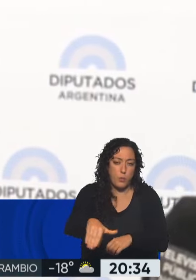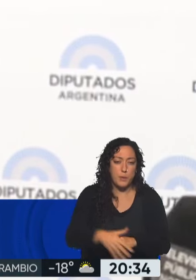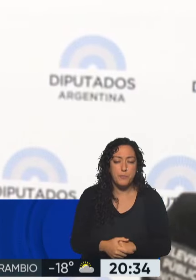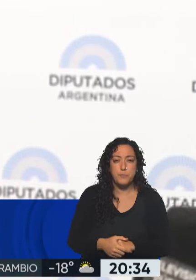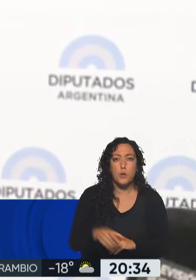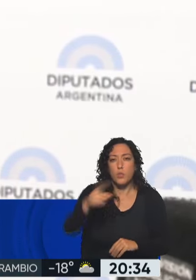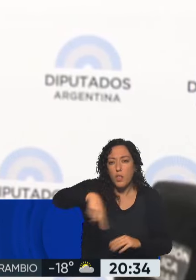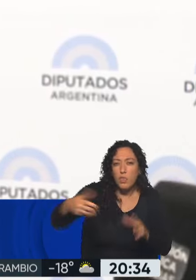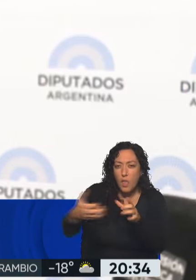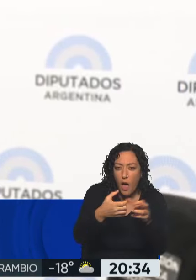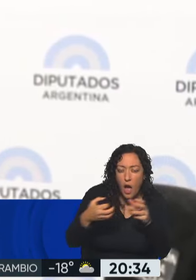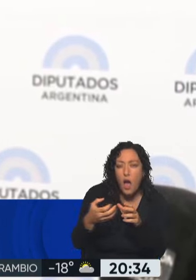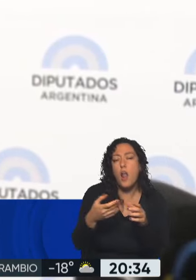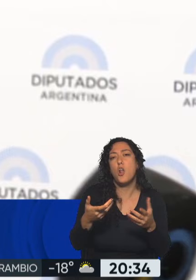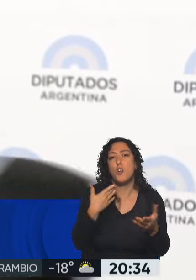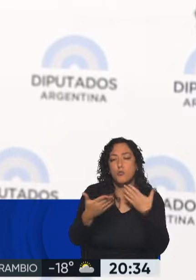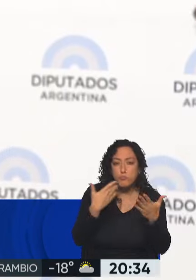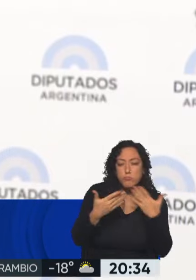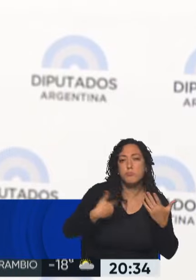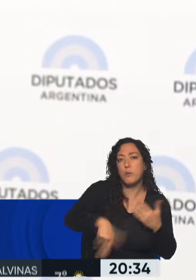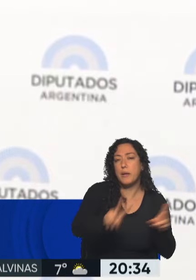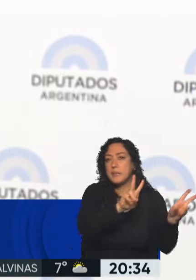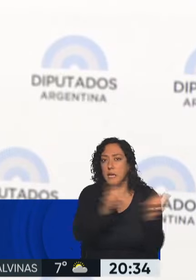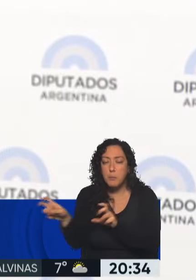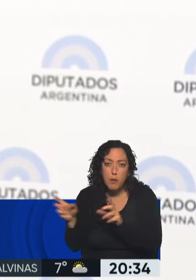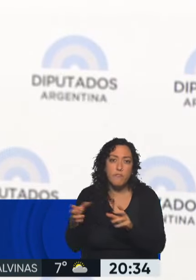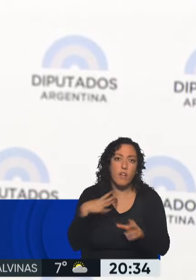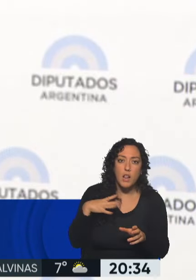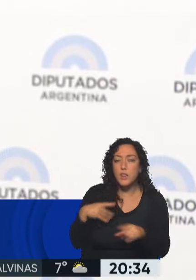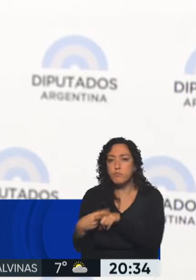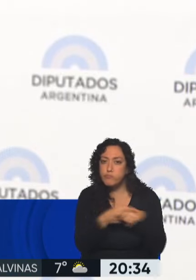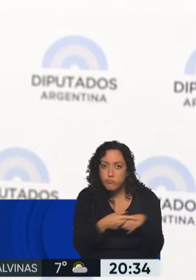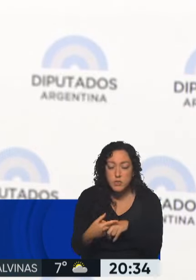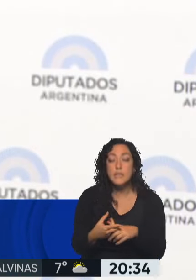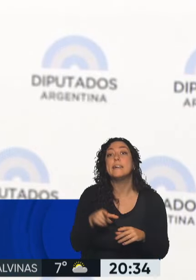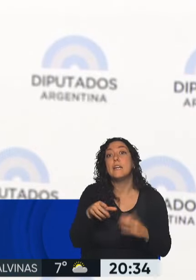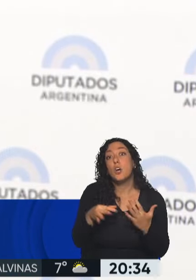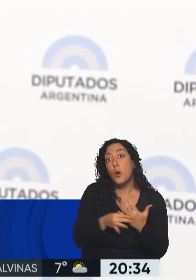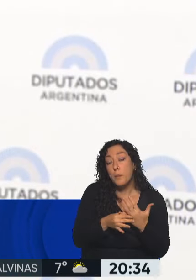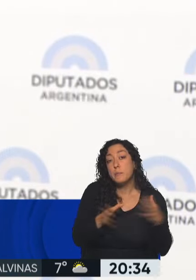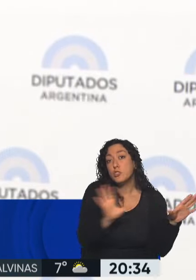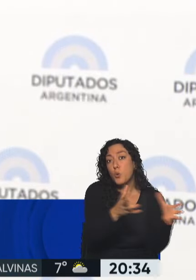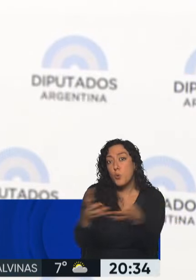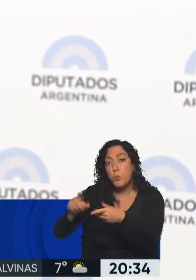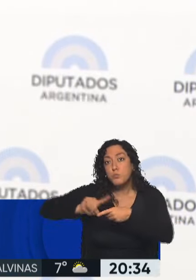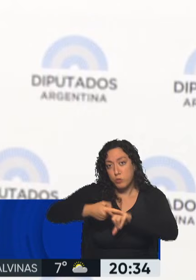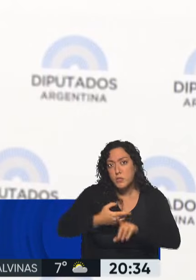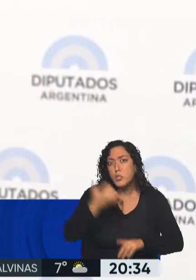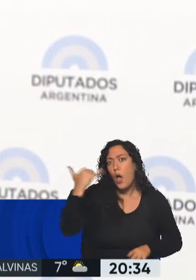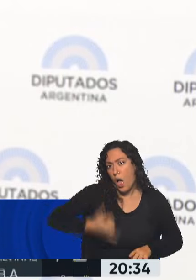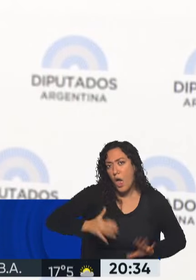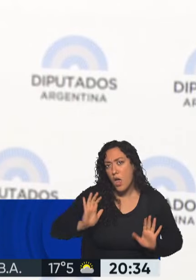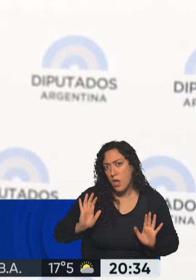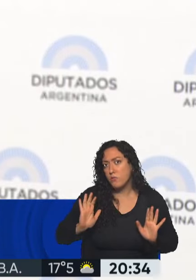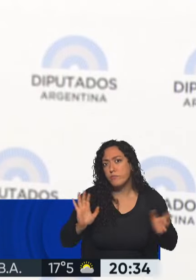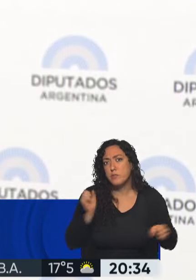diálogo? ¿Le dicen que van a acompañar? ¿Va a haber temas a tratar? Mira, hay un compromiso de los bloques en